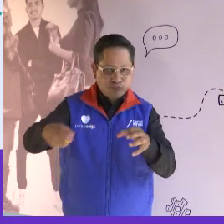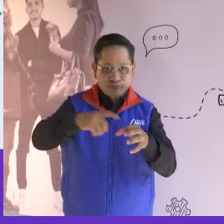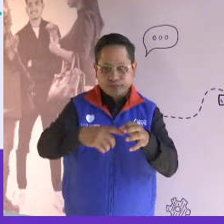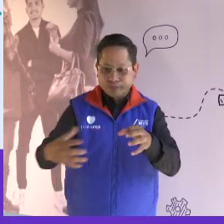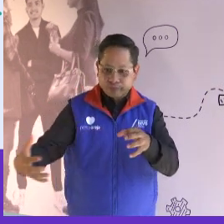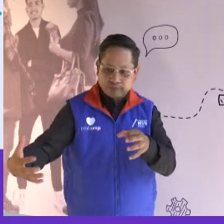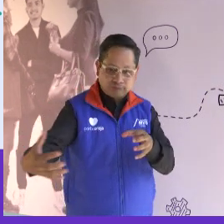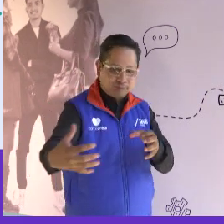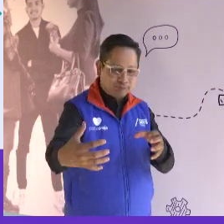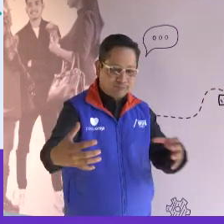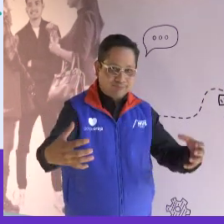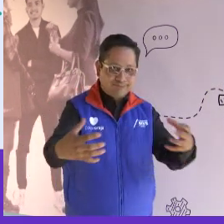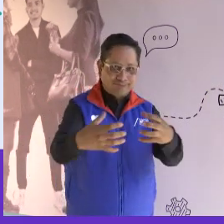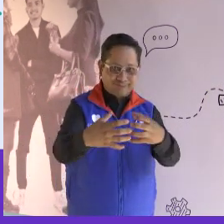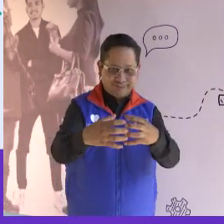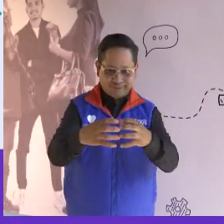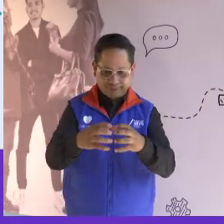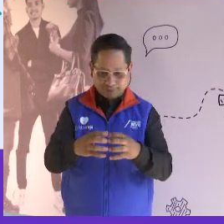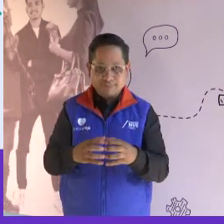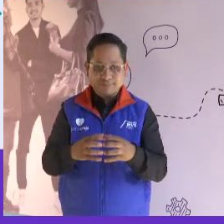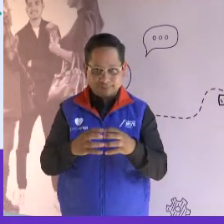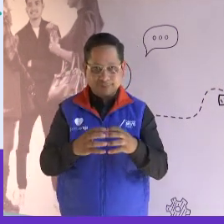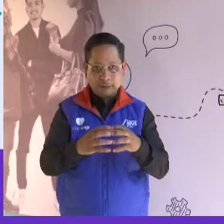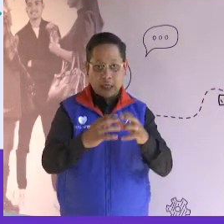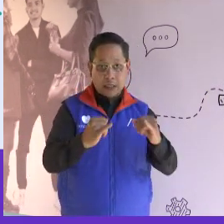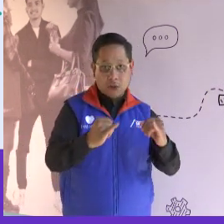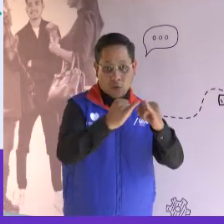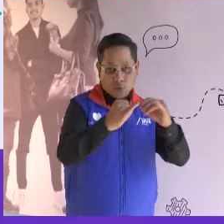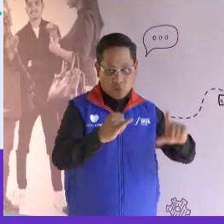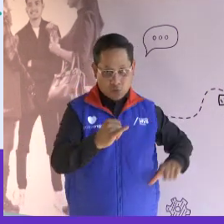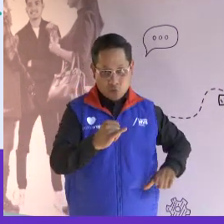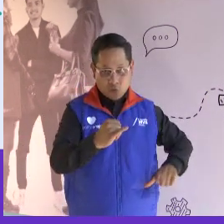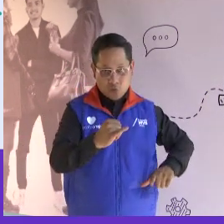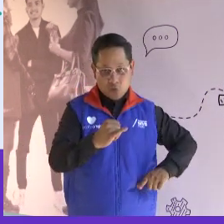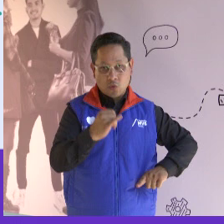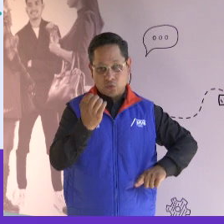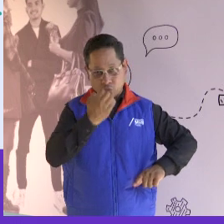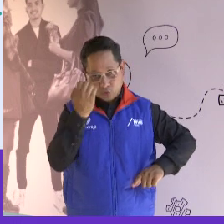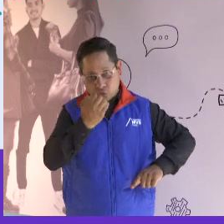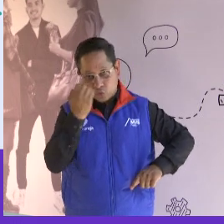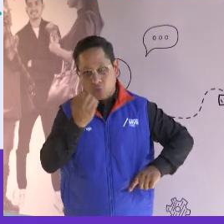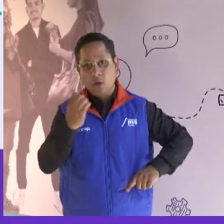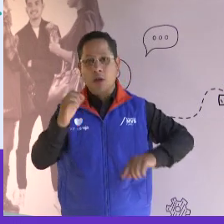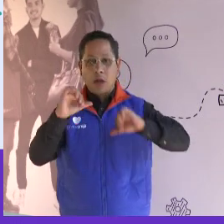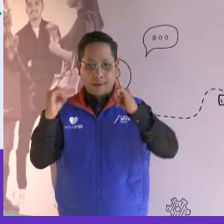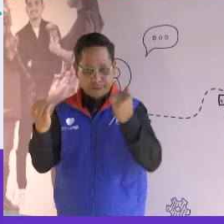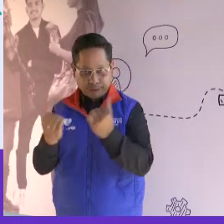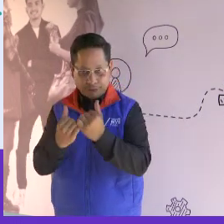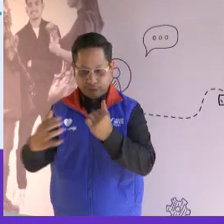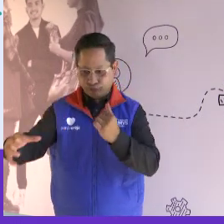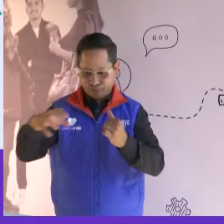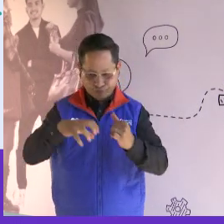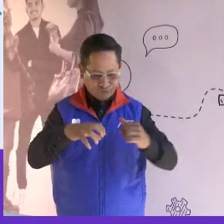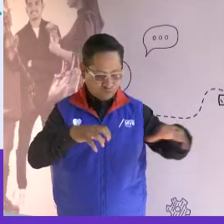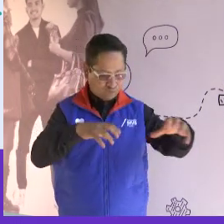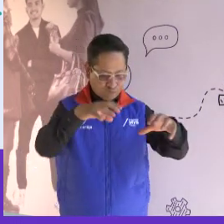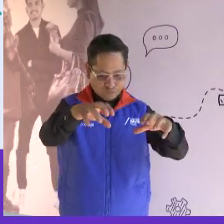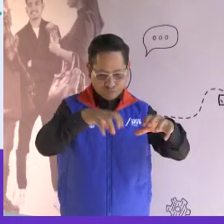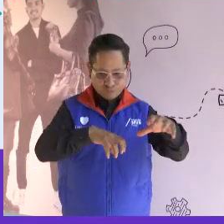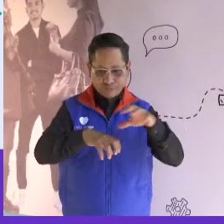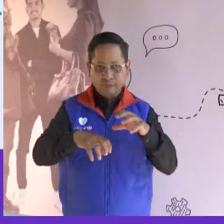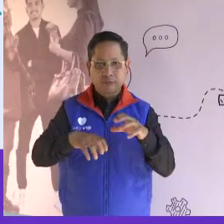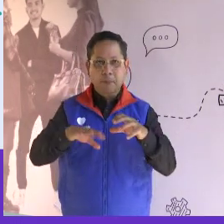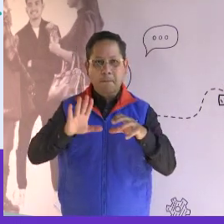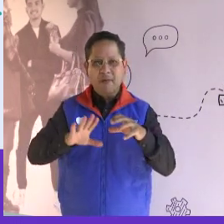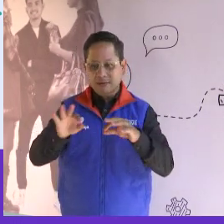inicialmente buscó sumar a instituciones públicas, instituciones académicas y organizaciones sociales que trabajaban en distintos ejes de la